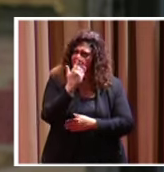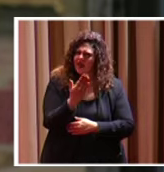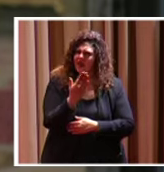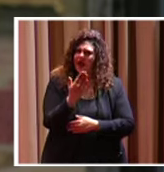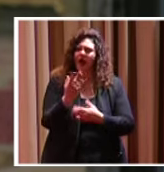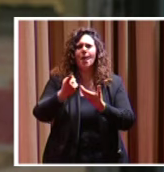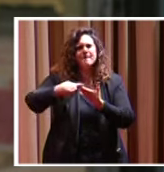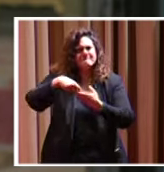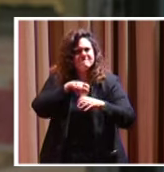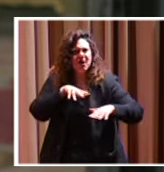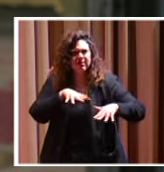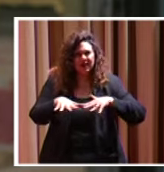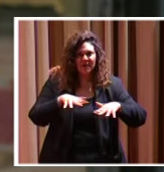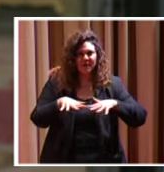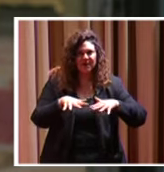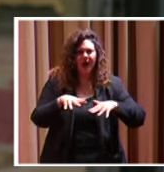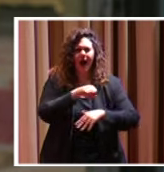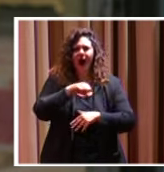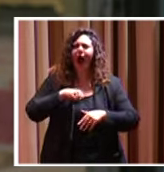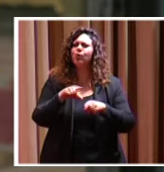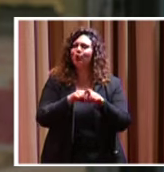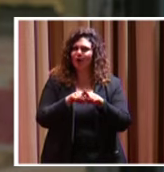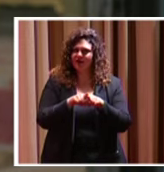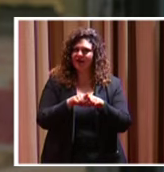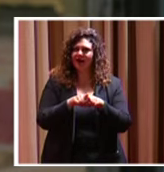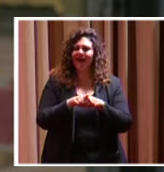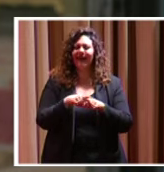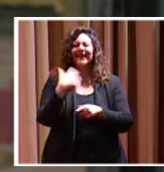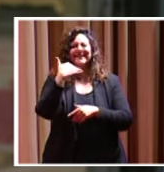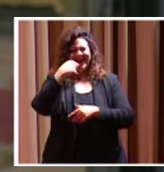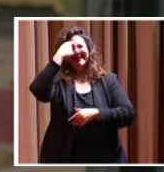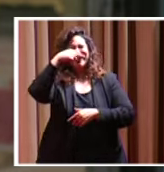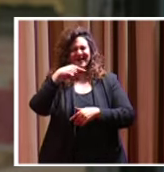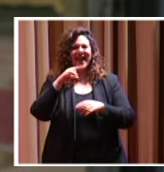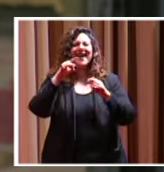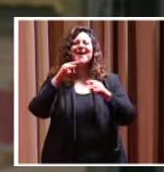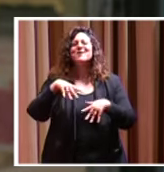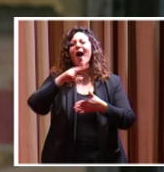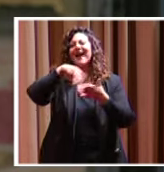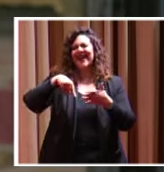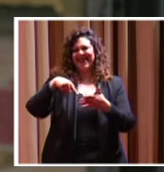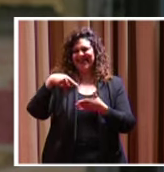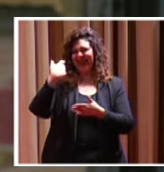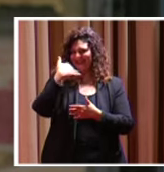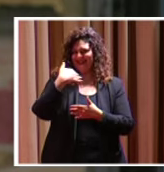sincera, participativa, autocrítica y que sabe reírse como hacemos los gallegos de sí mismo.